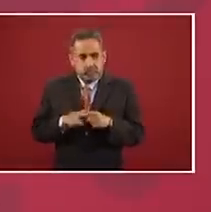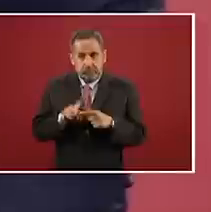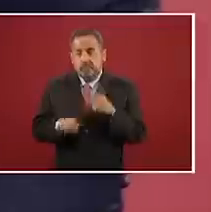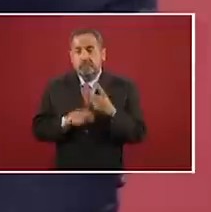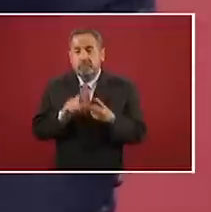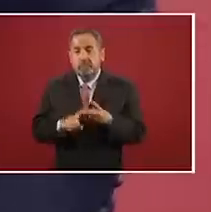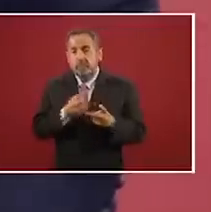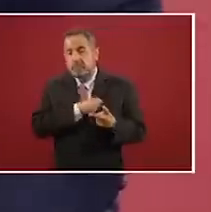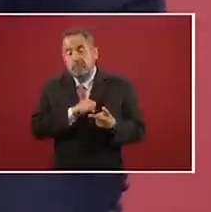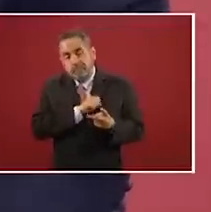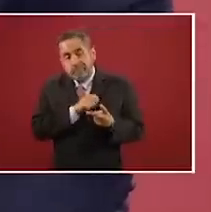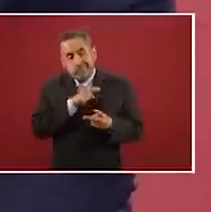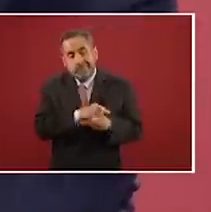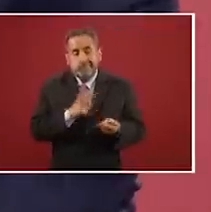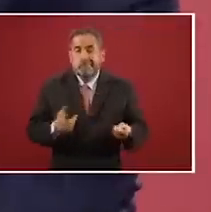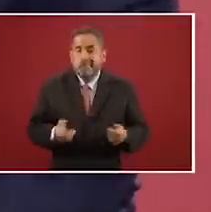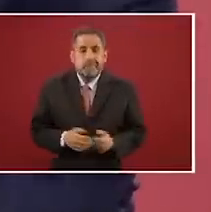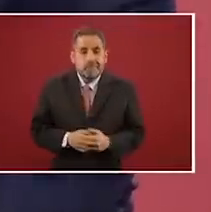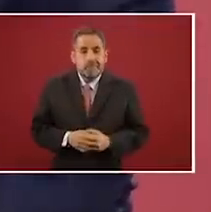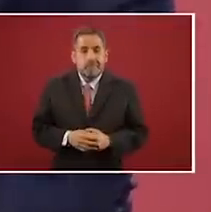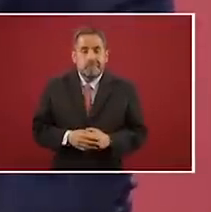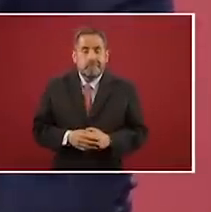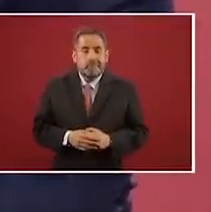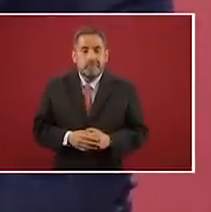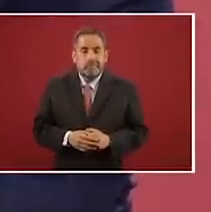La segunda, salud.